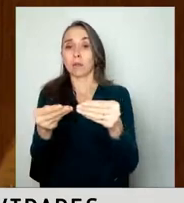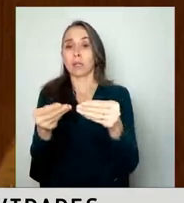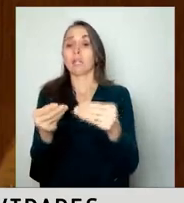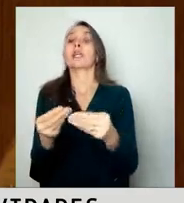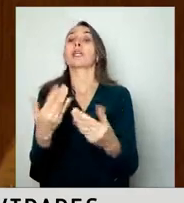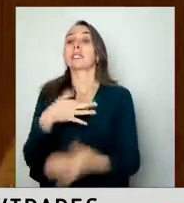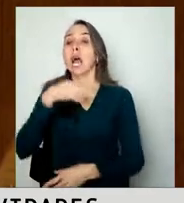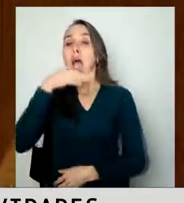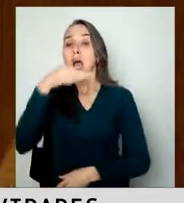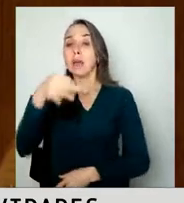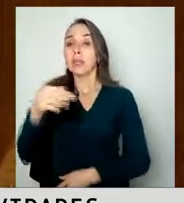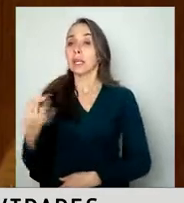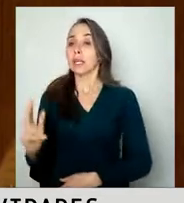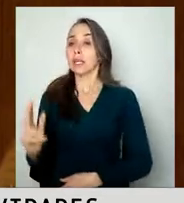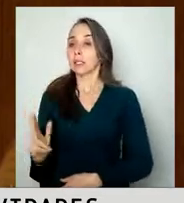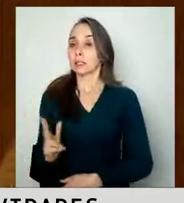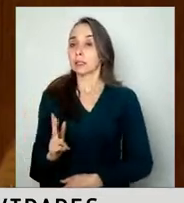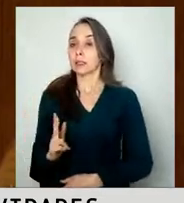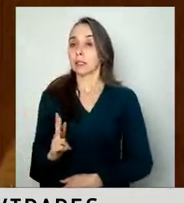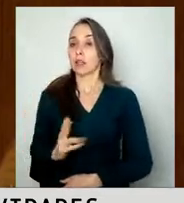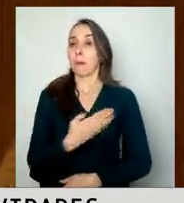señor presidente